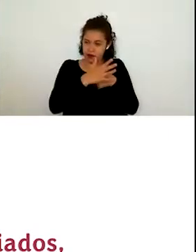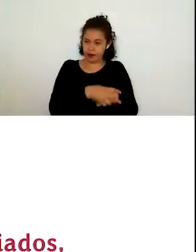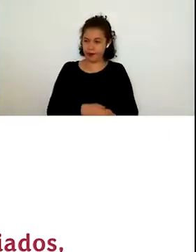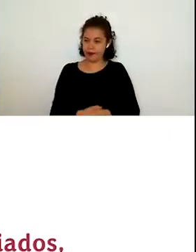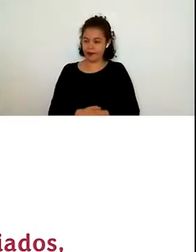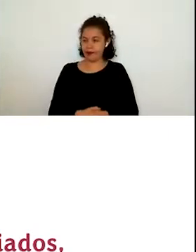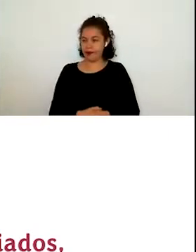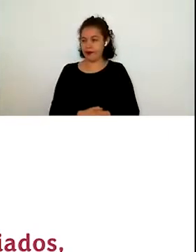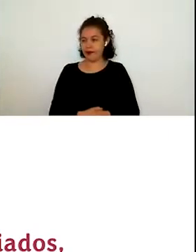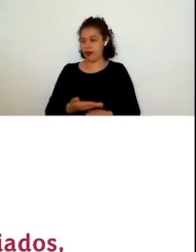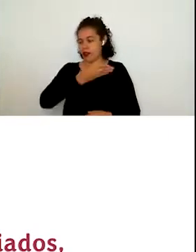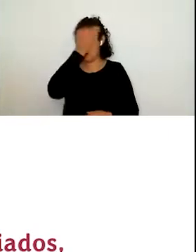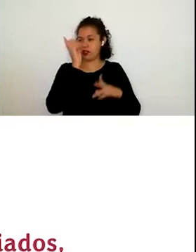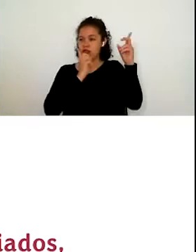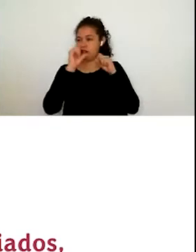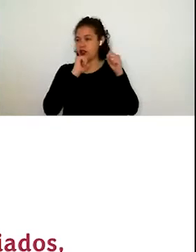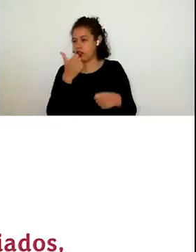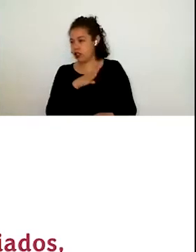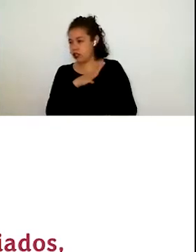No sé si tengan alguna otra duda.